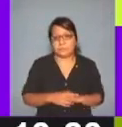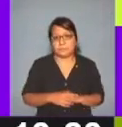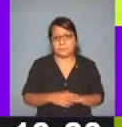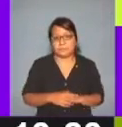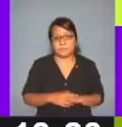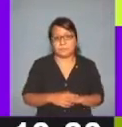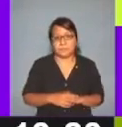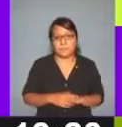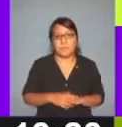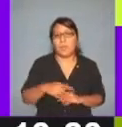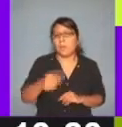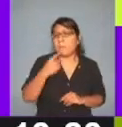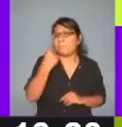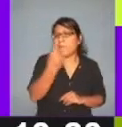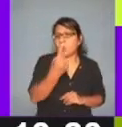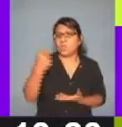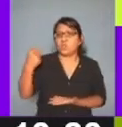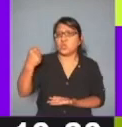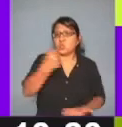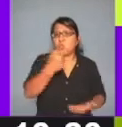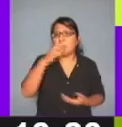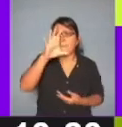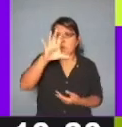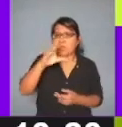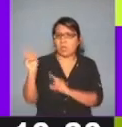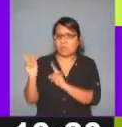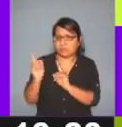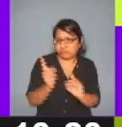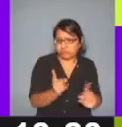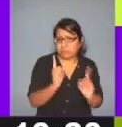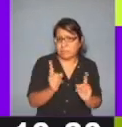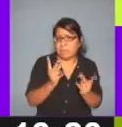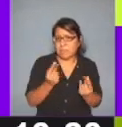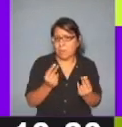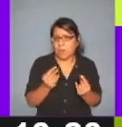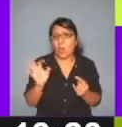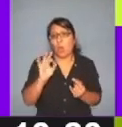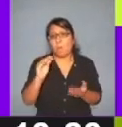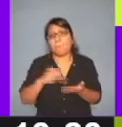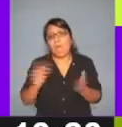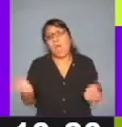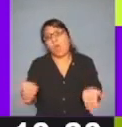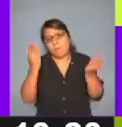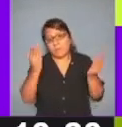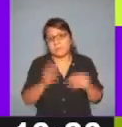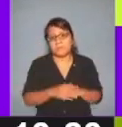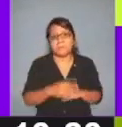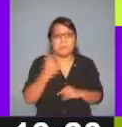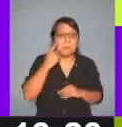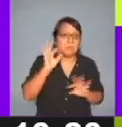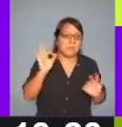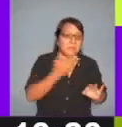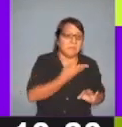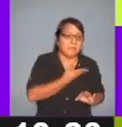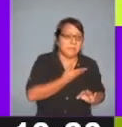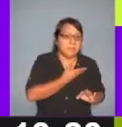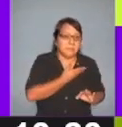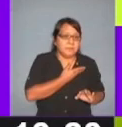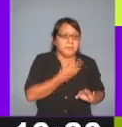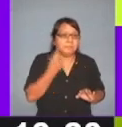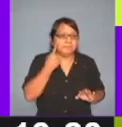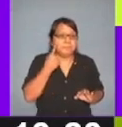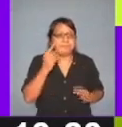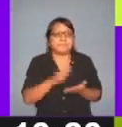este el subsidio provincial se va a quedar con esa cifra O podría haber un incremento ya apuntando lo que viene en febrero porque usted dice que es una solución